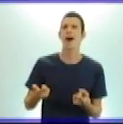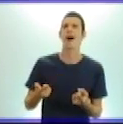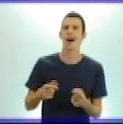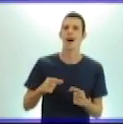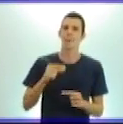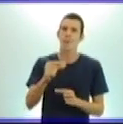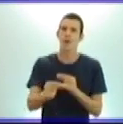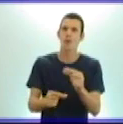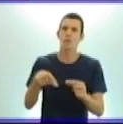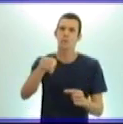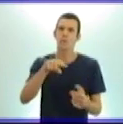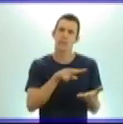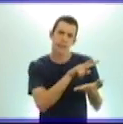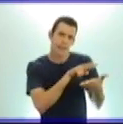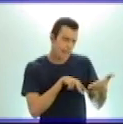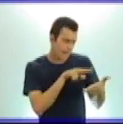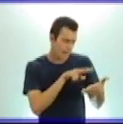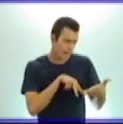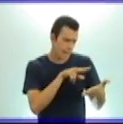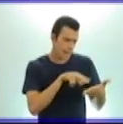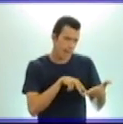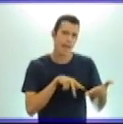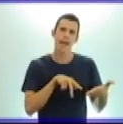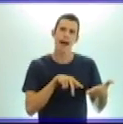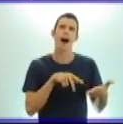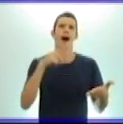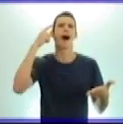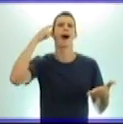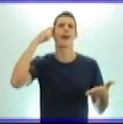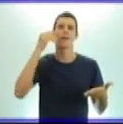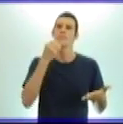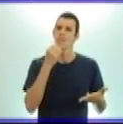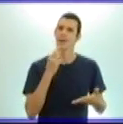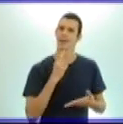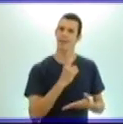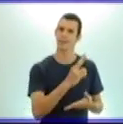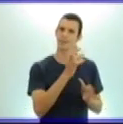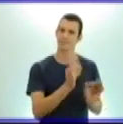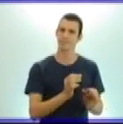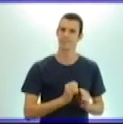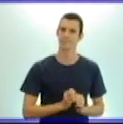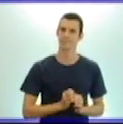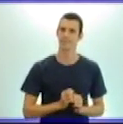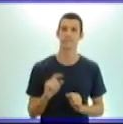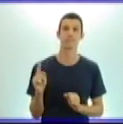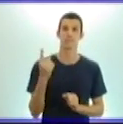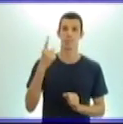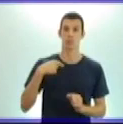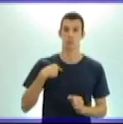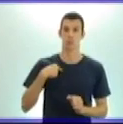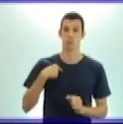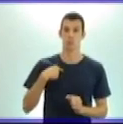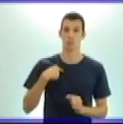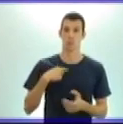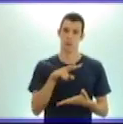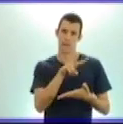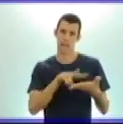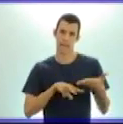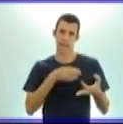responderla. Fíjense, primero la voy a leer, porque cuando escribimos al